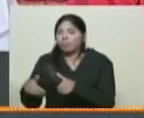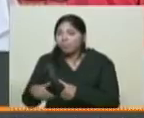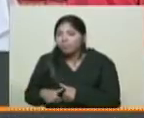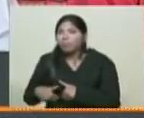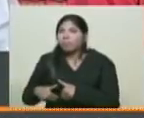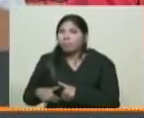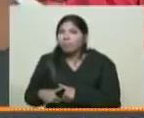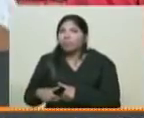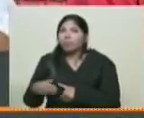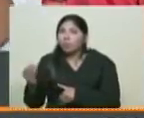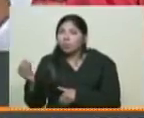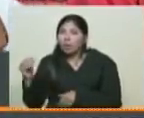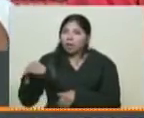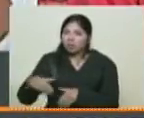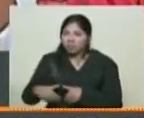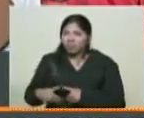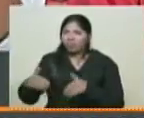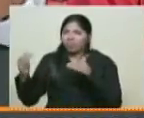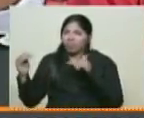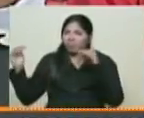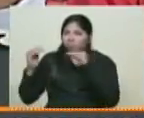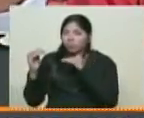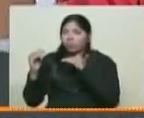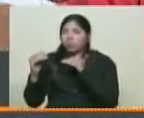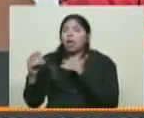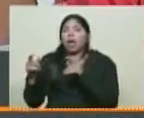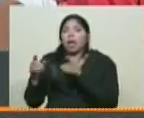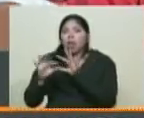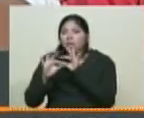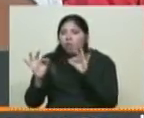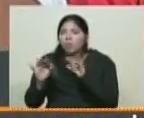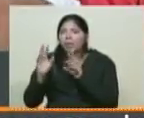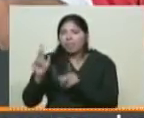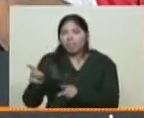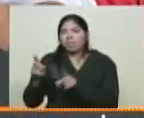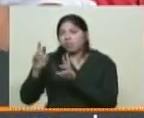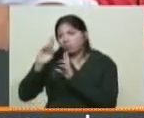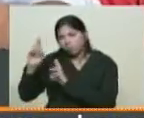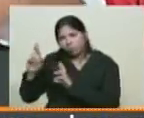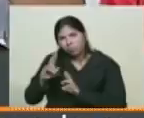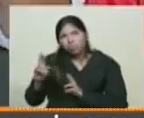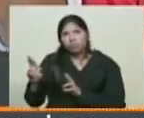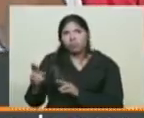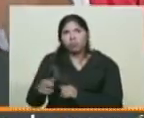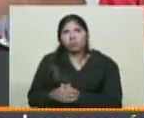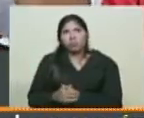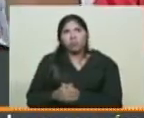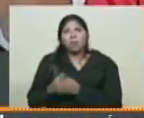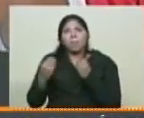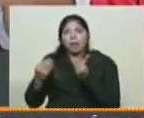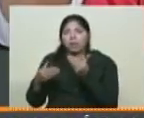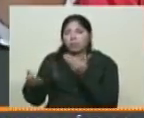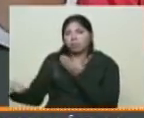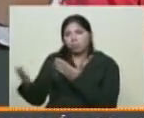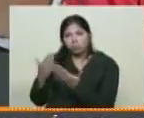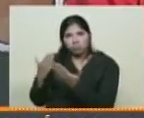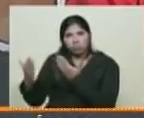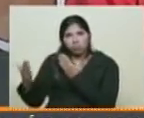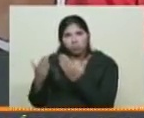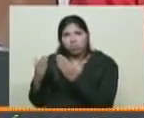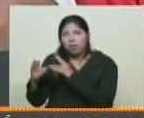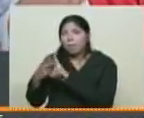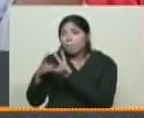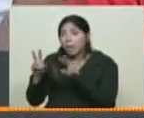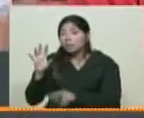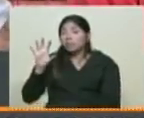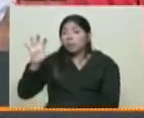superior, en encontrar y respetar unos caminos y unos puntos centrales que permitan la convivencia, la estabilidad y la paz para el